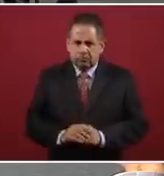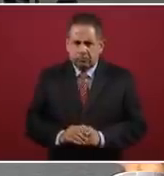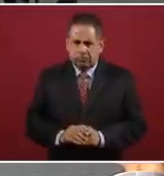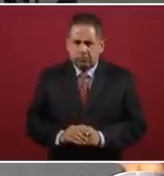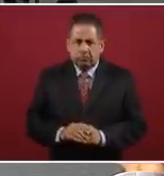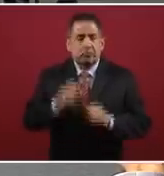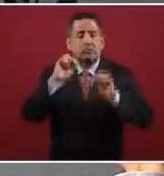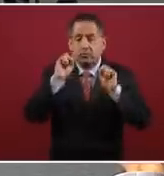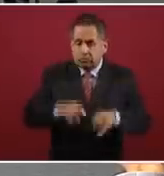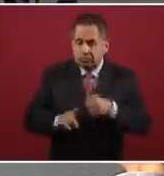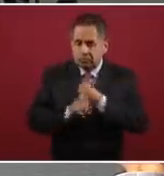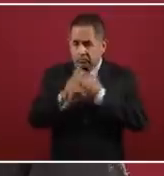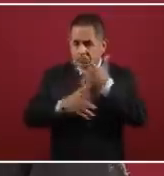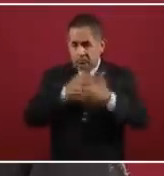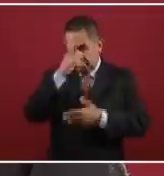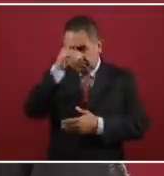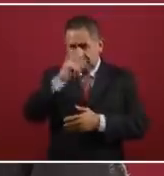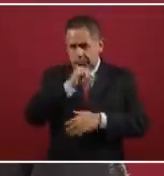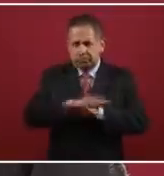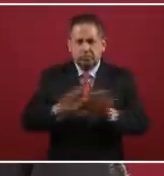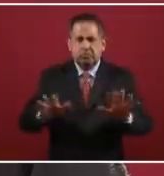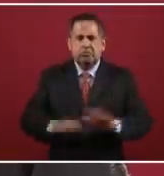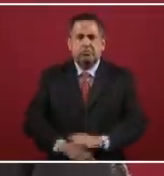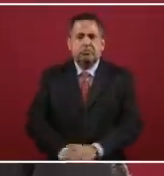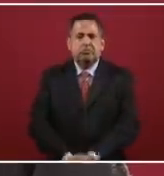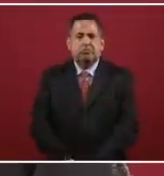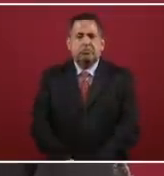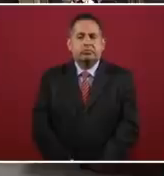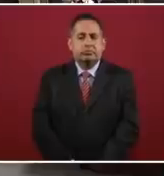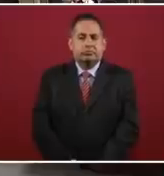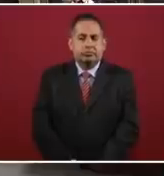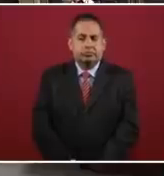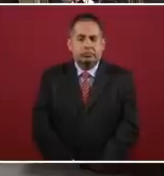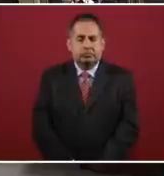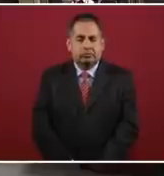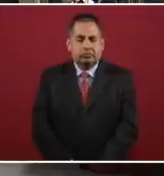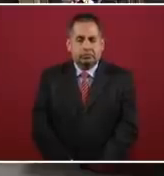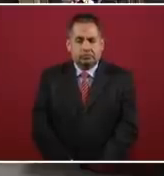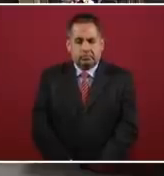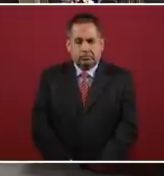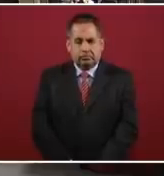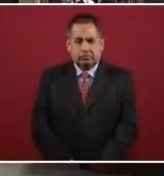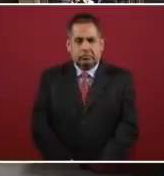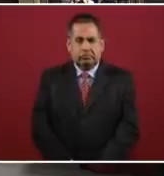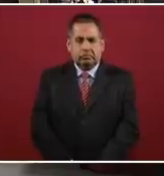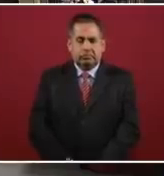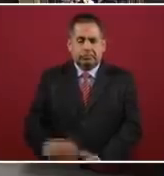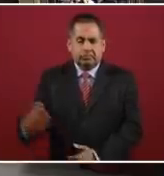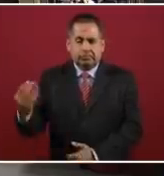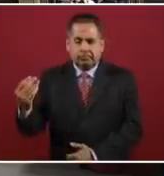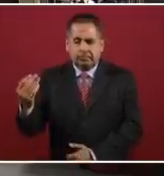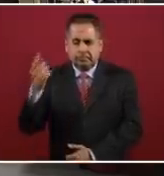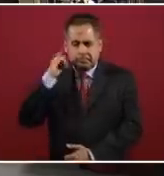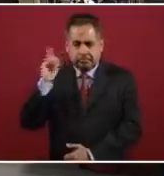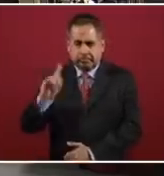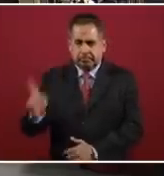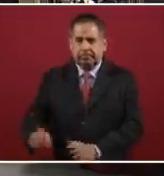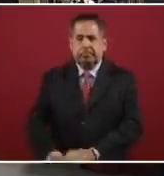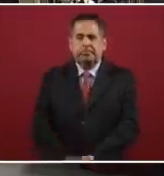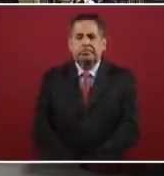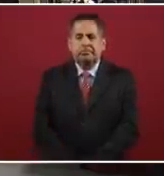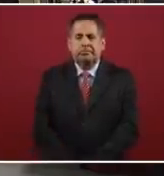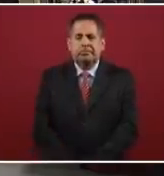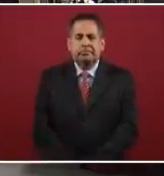Sin violencia. Que se les quiten las máscaras y los pasamontañas que utilizan y siempre se ocultan ahí, presidente. Sí,